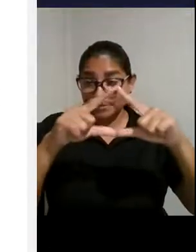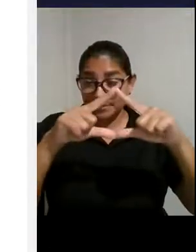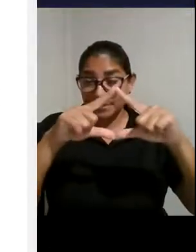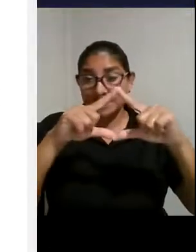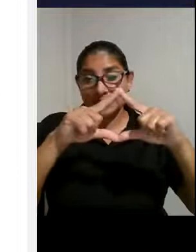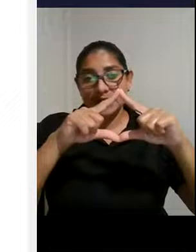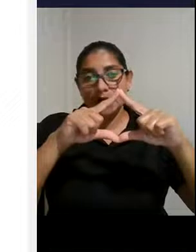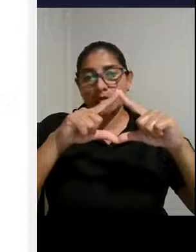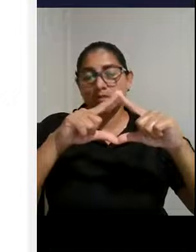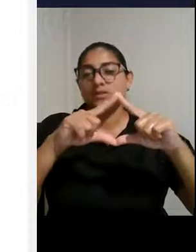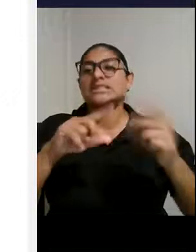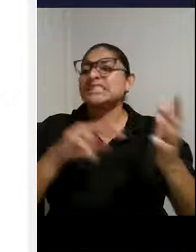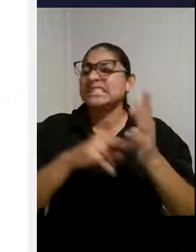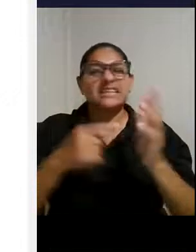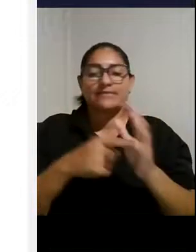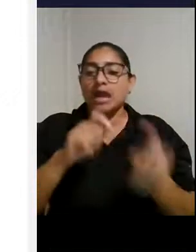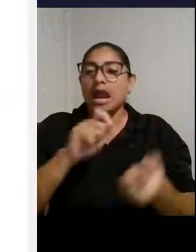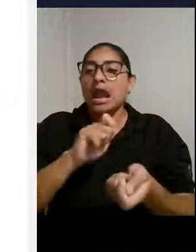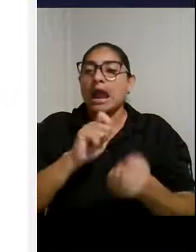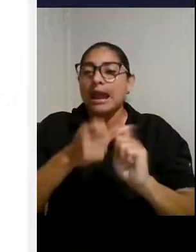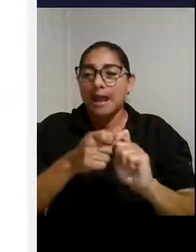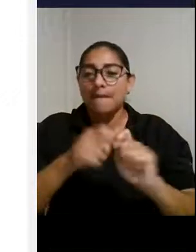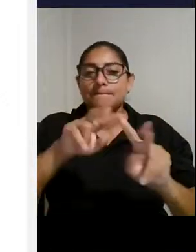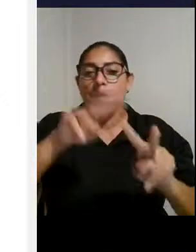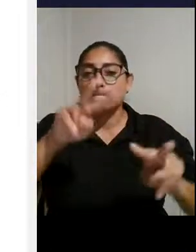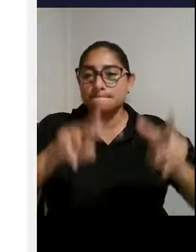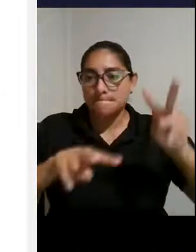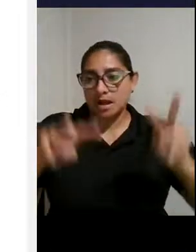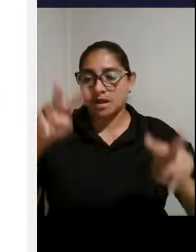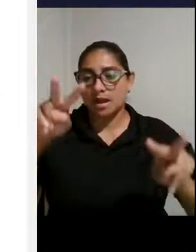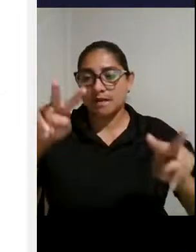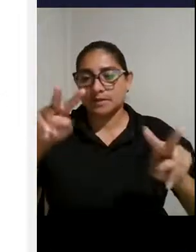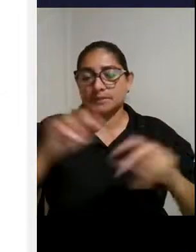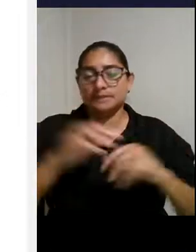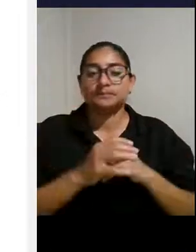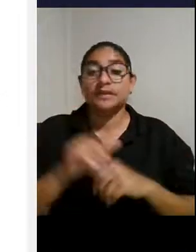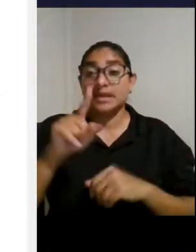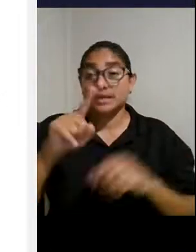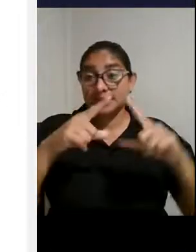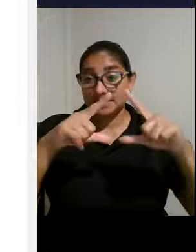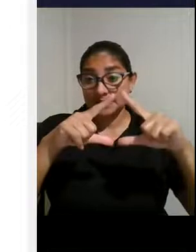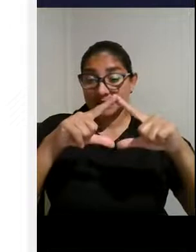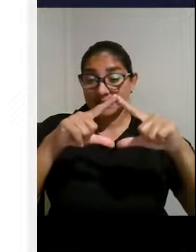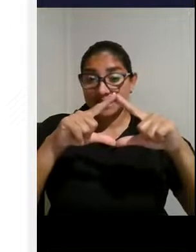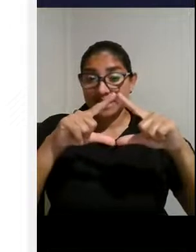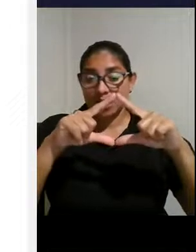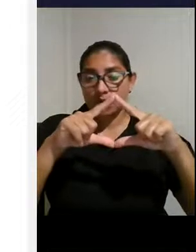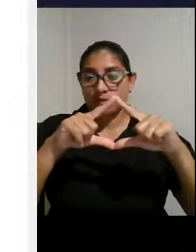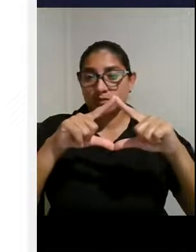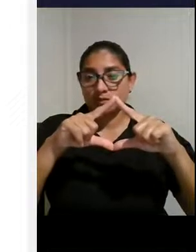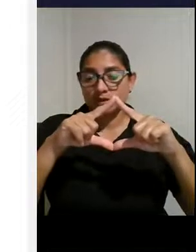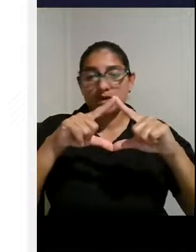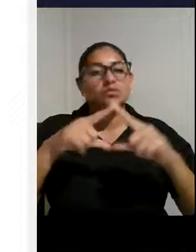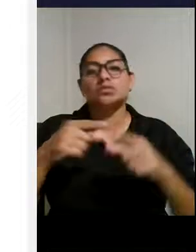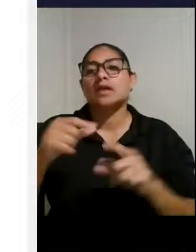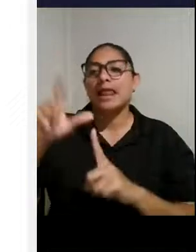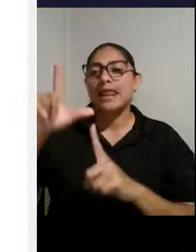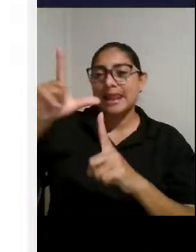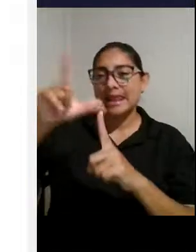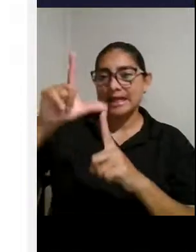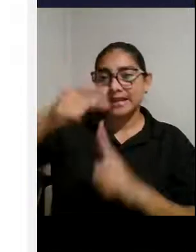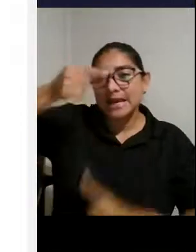el cambio de una variable. Este triángulo que está acá es una letra griega que se